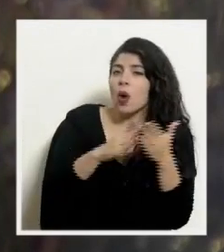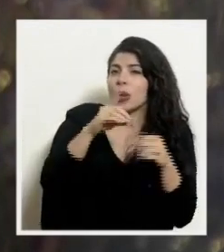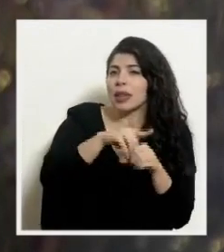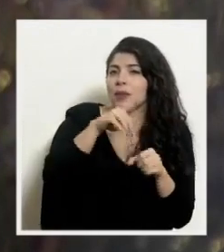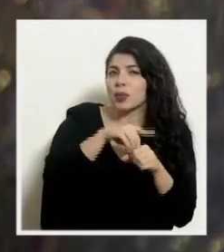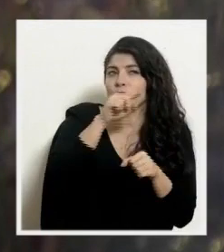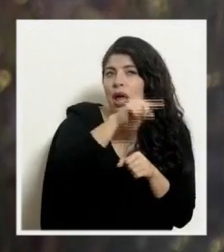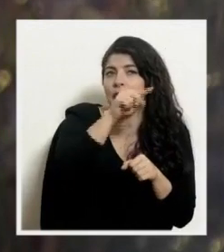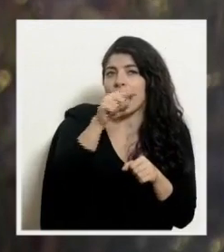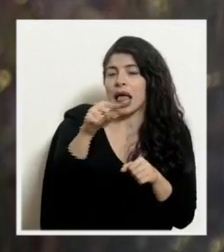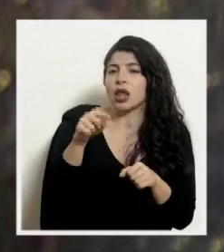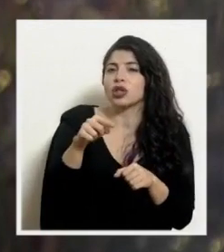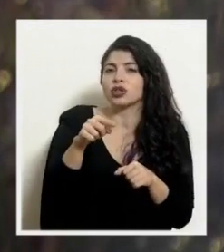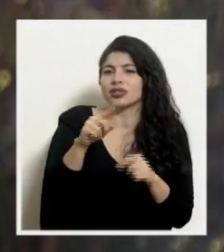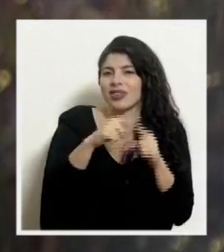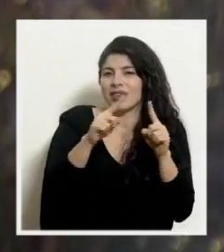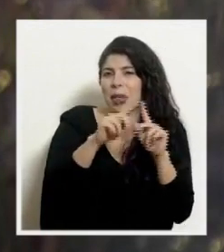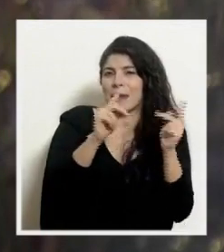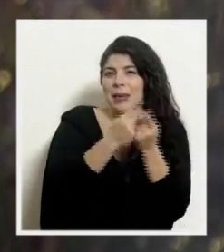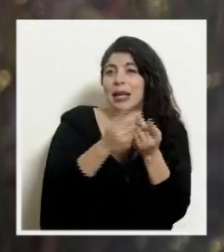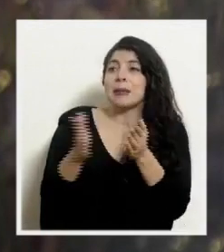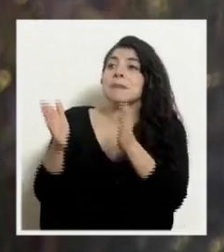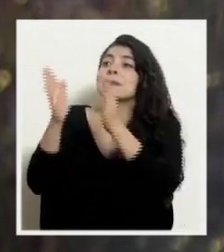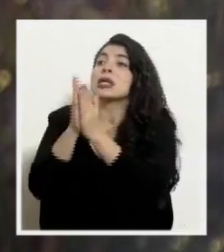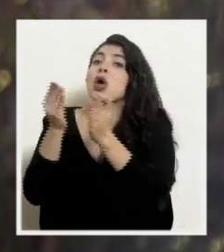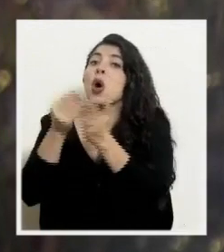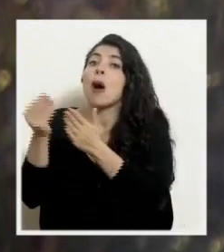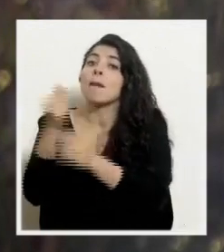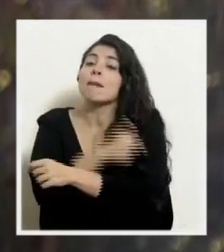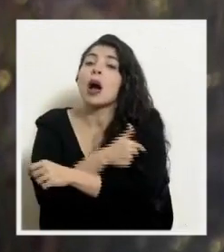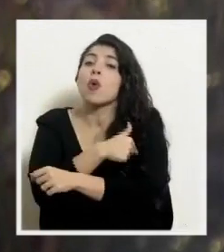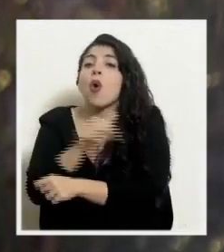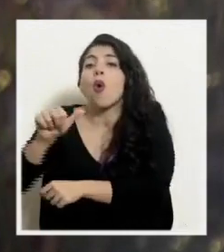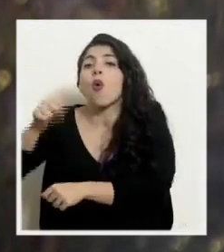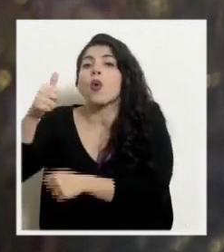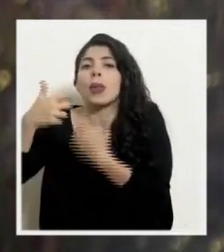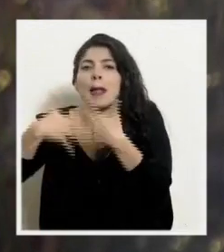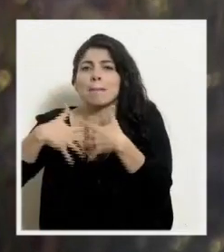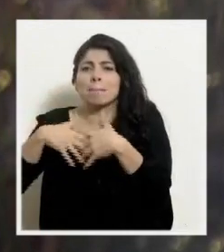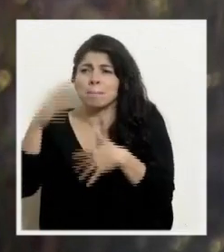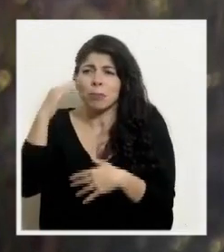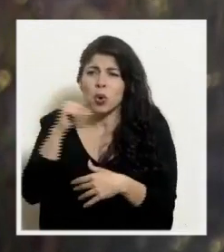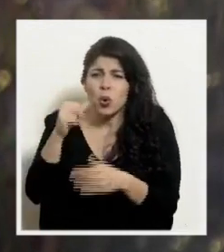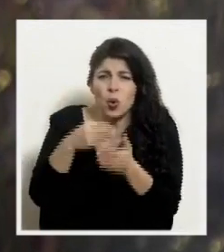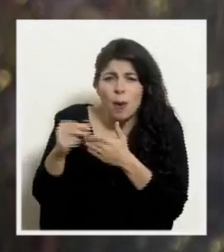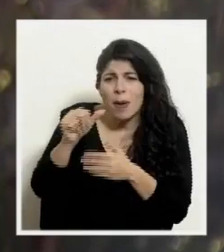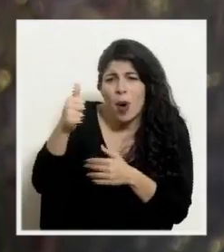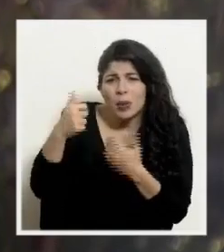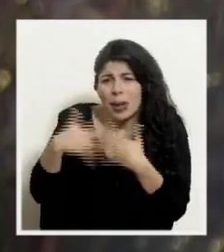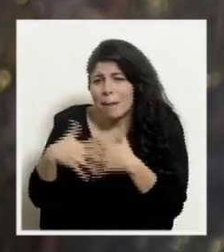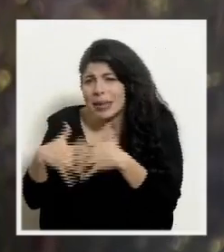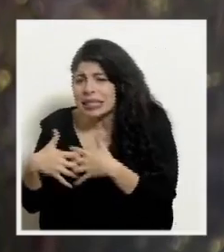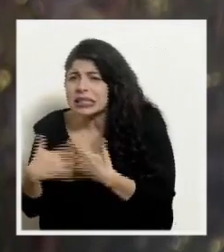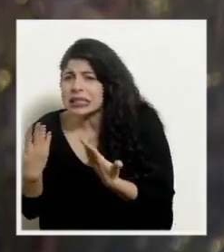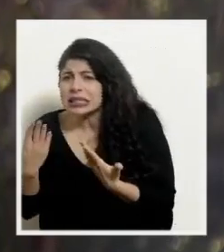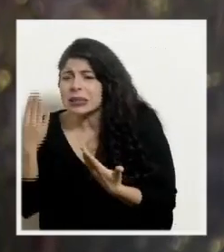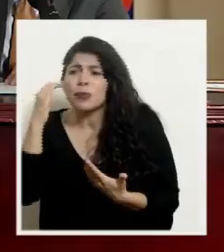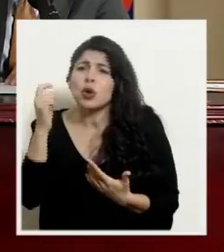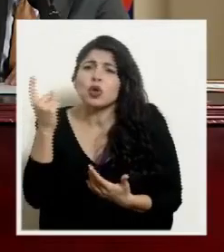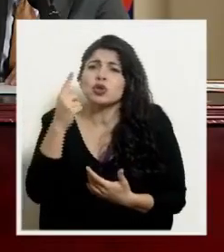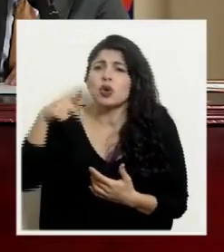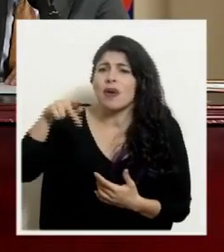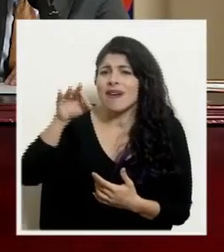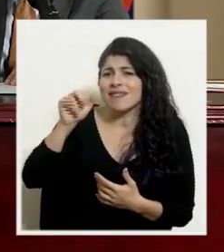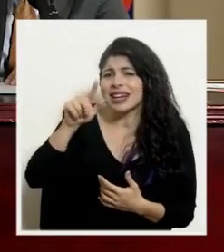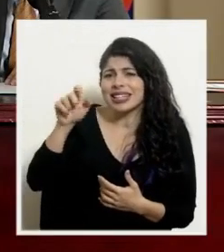diputados de varias fracciones están pidiendo que se compren vacunas de otras farmacéuticas. ¿Por qué no se hace? ¿Por qué en este caso solo las de